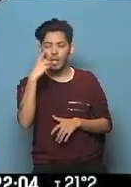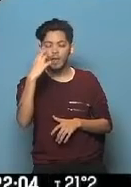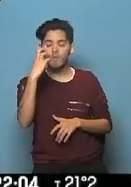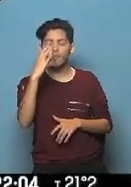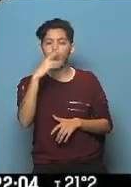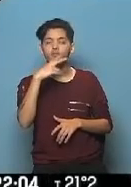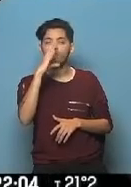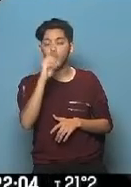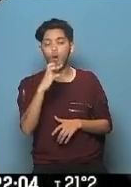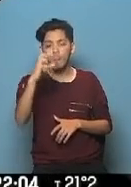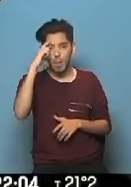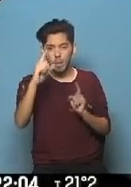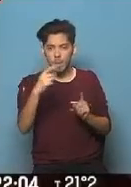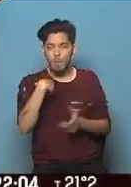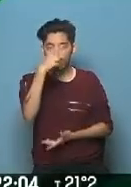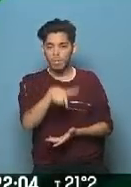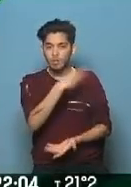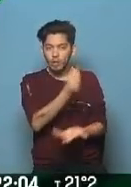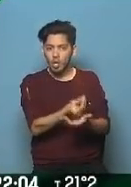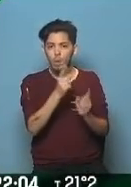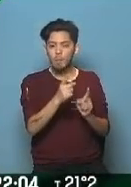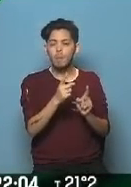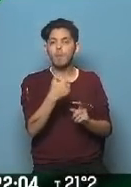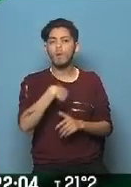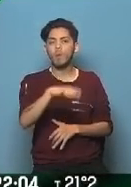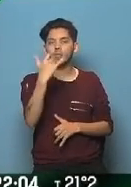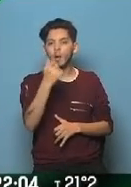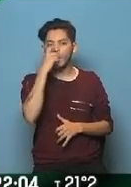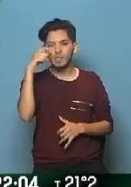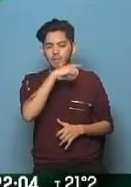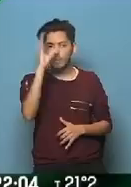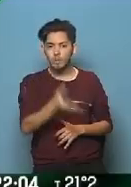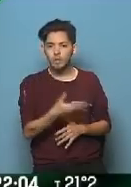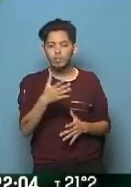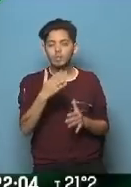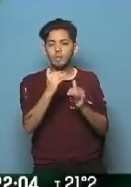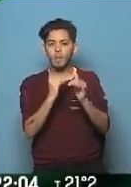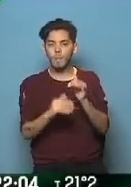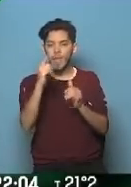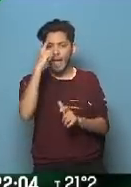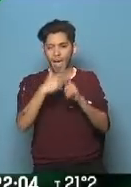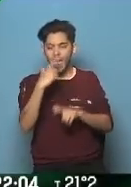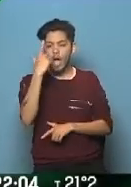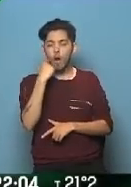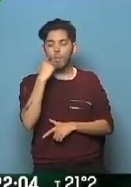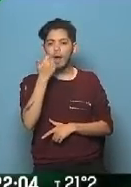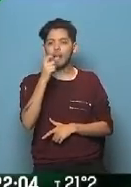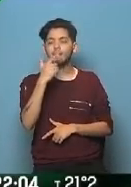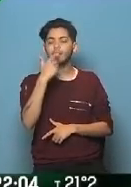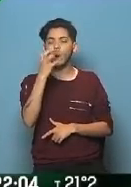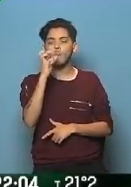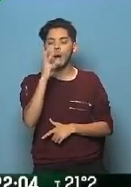revela que el candidato del Partido Social Liberal obtendría un 27%, seguido del exalcalde de San Pablo con un